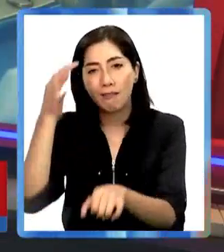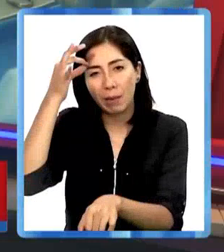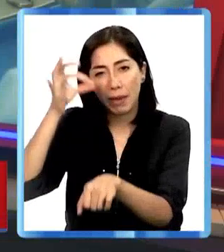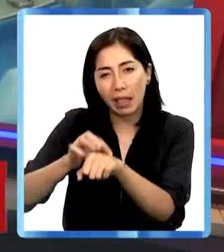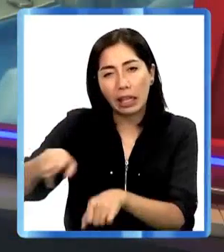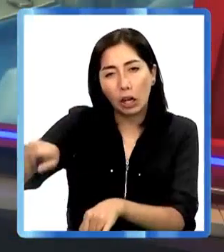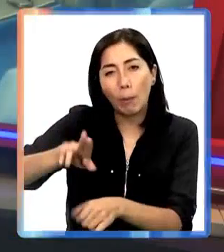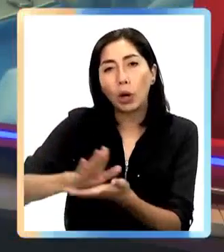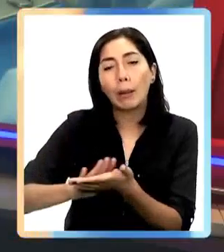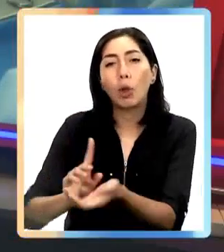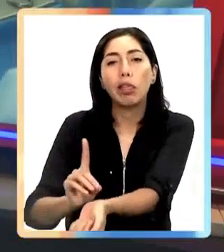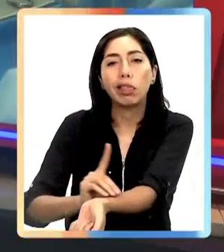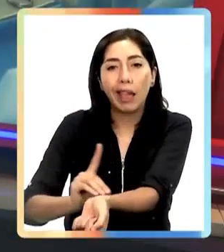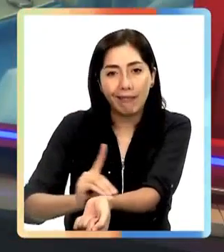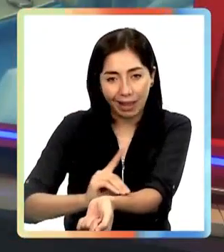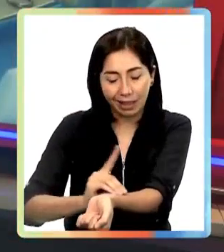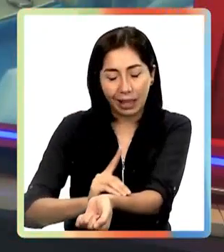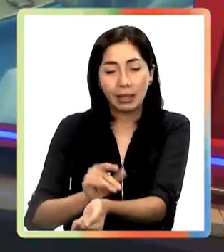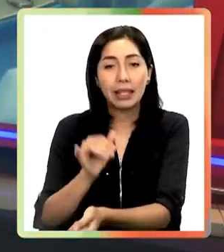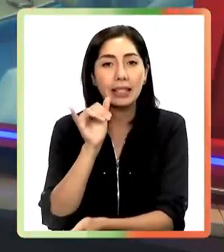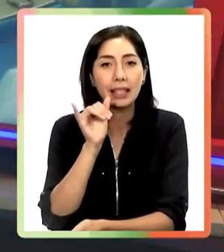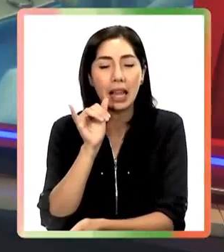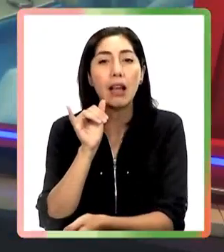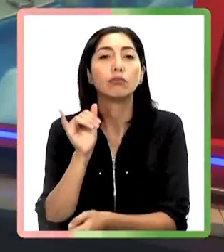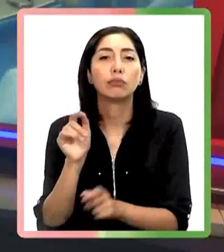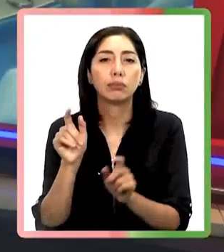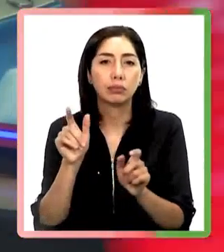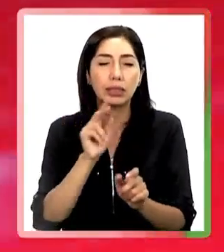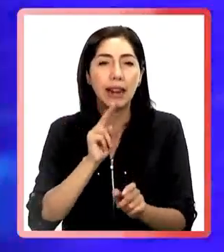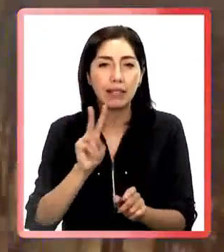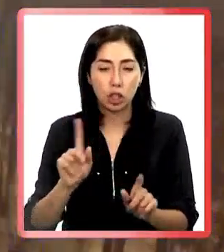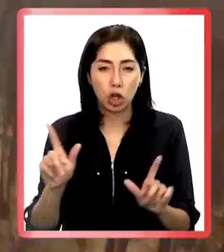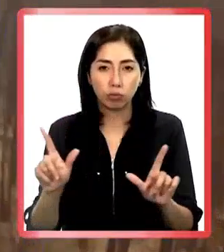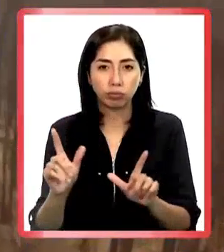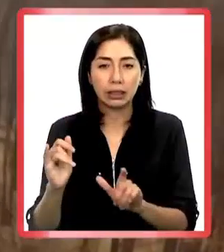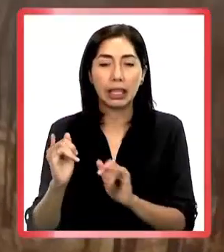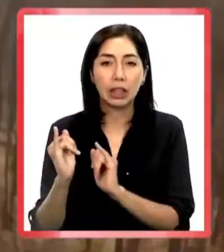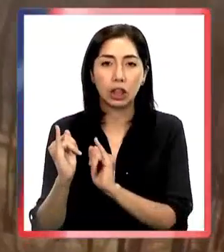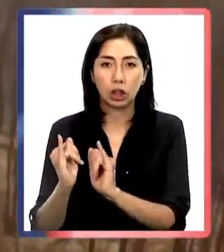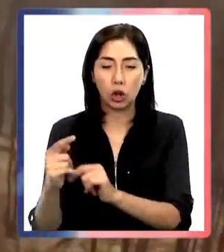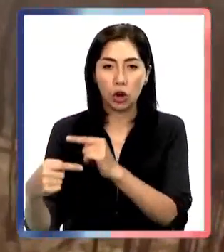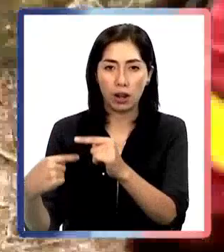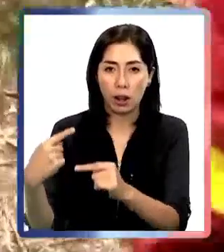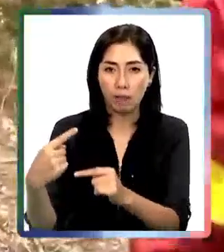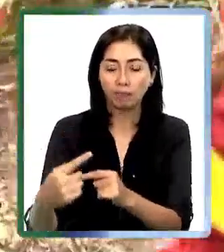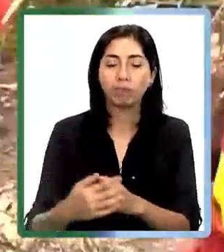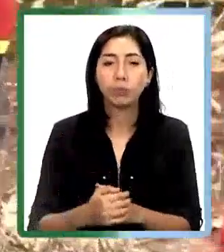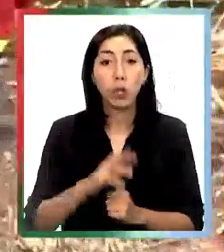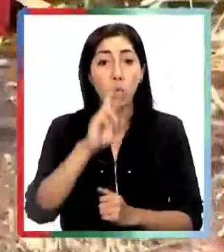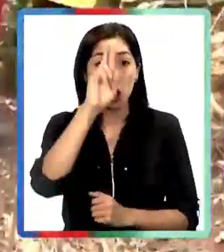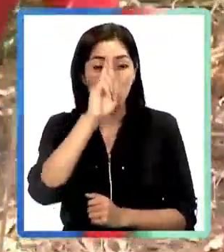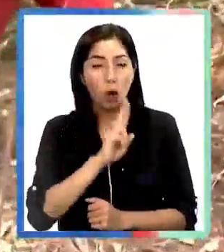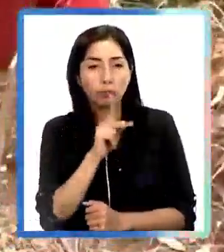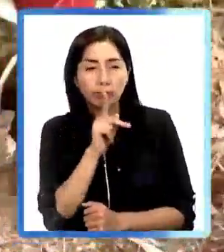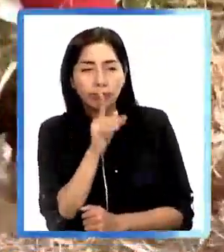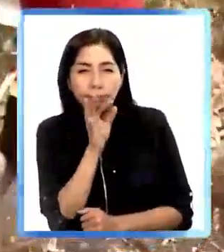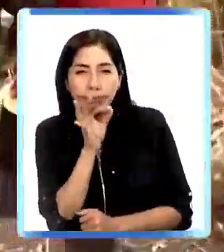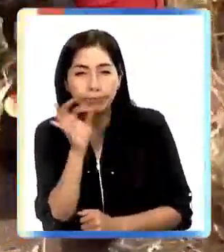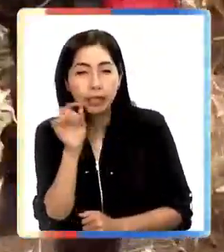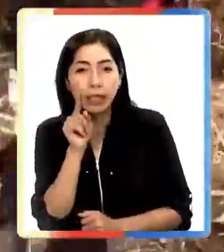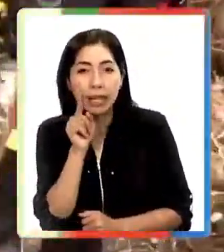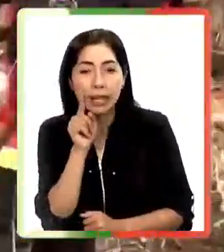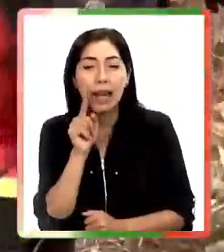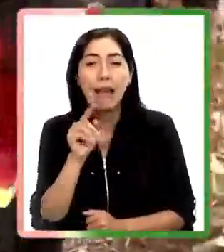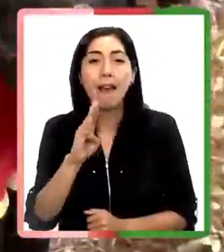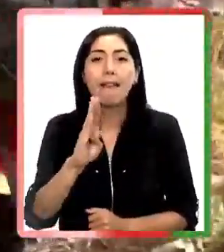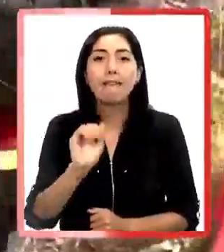crónicas, como la diabetes. Iquique Televisión con la historia. Un rol silencioso, protagónico, ha jugado el